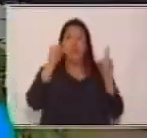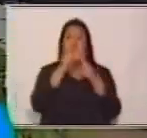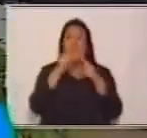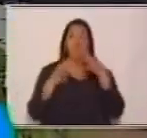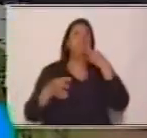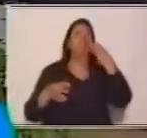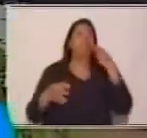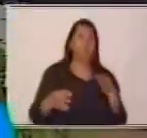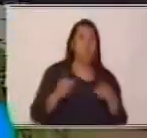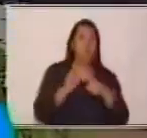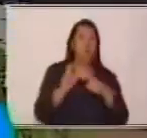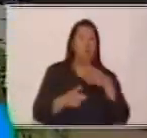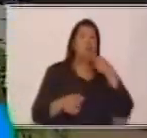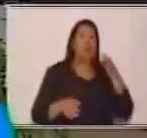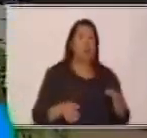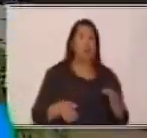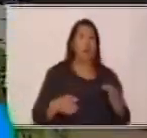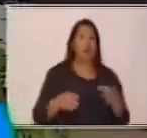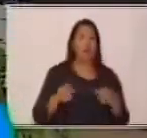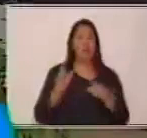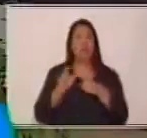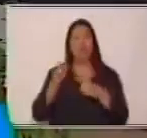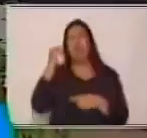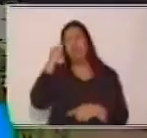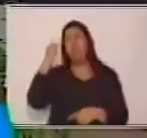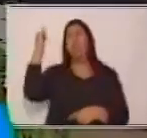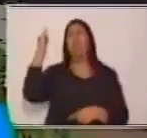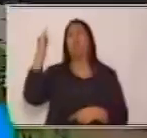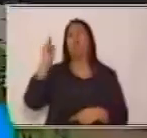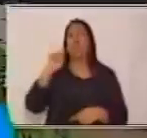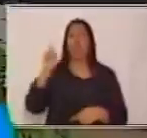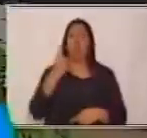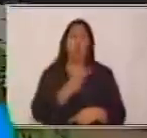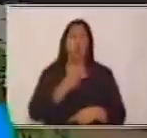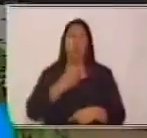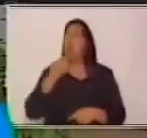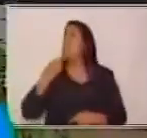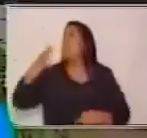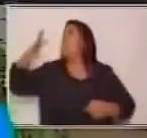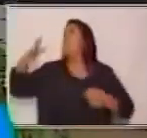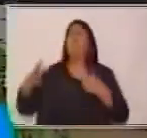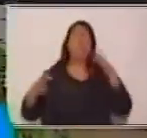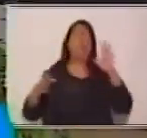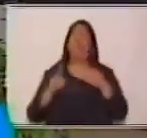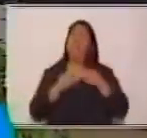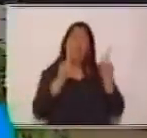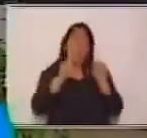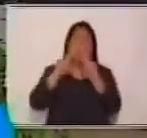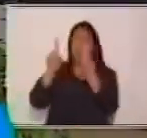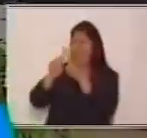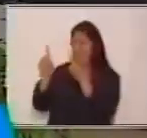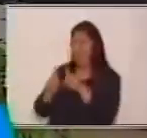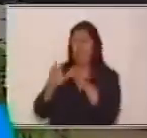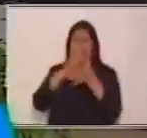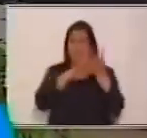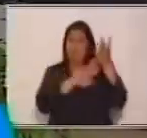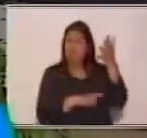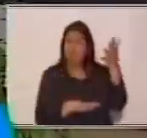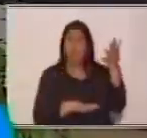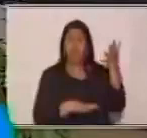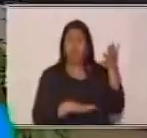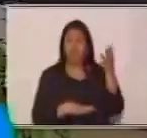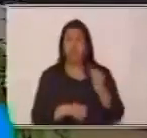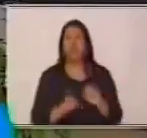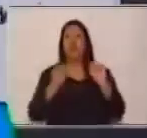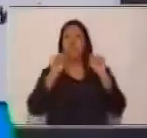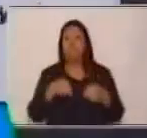imaginario. Y no únicamente tiene que ser un poema, puede ser en cualquier texto o como hemos visto en nuestra habla cotidiana. Podemos identificar